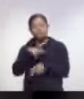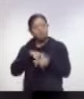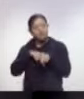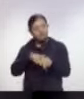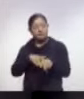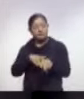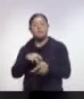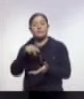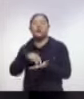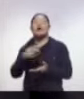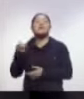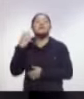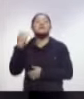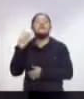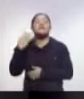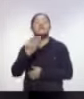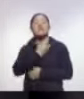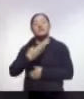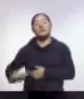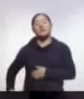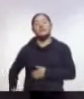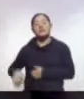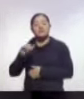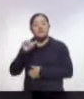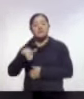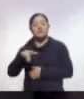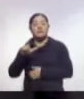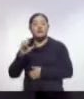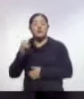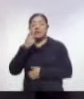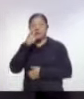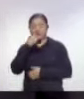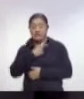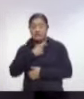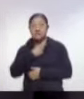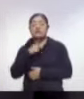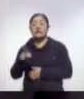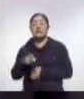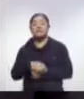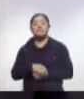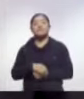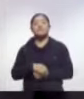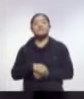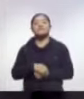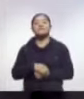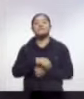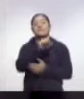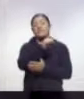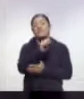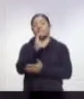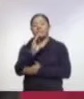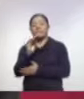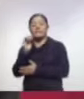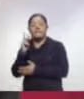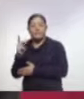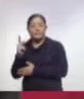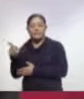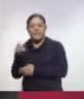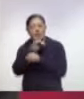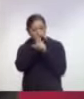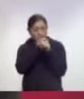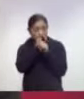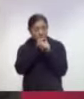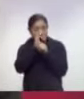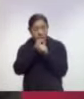En conferencia, el presidente de México, Andrés Manuel López Obrador, sostuvo que la Secretaría de la Función Pública va a abrir una investigación contra los